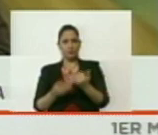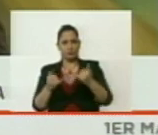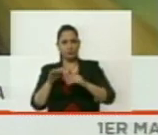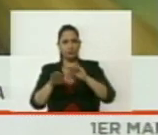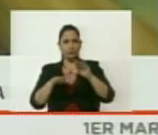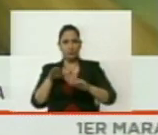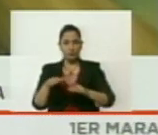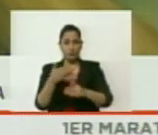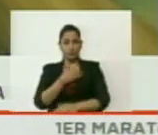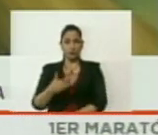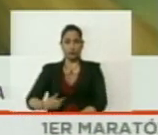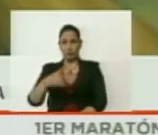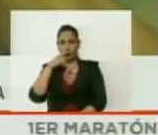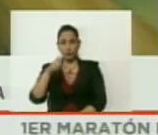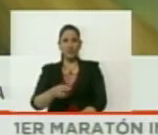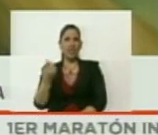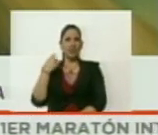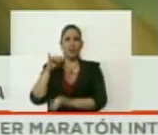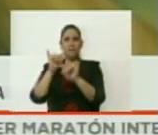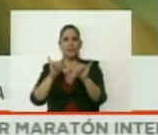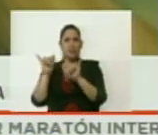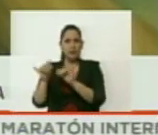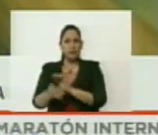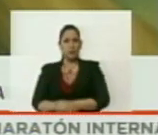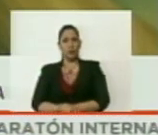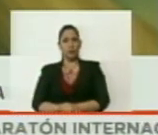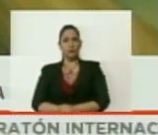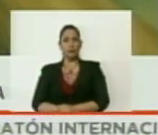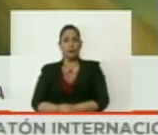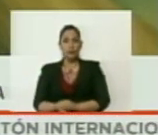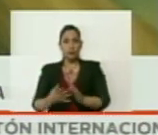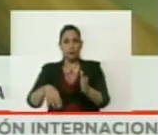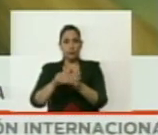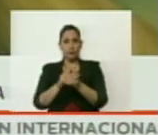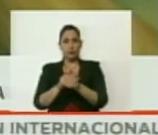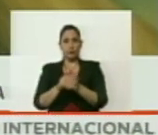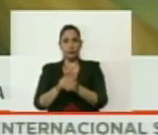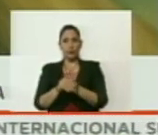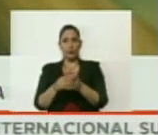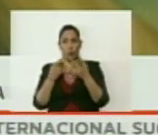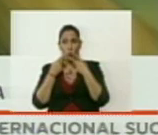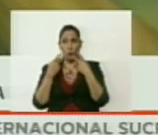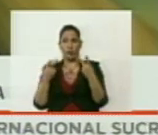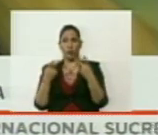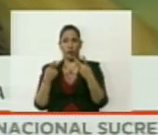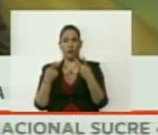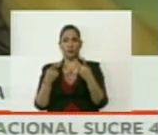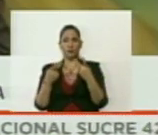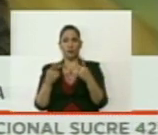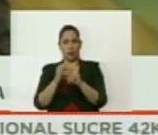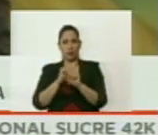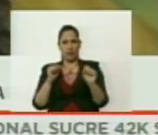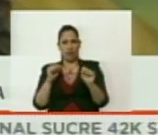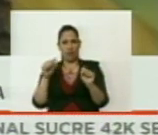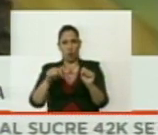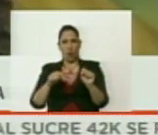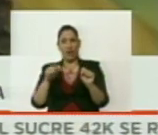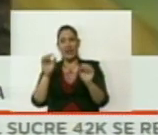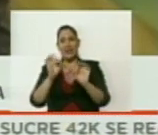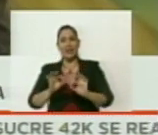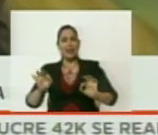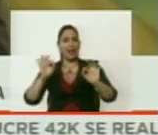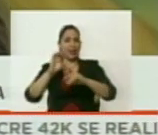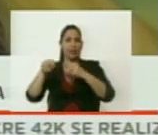El presidente Nicolás Maduro ayer mismo nos ratificaba, y está en un comunicado que se publicó esta mañana, que nada ni